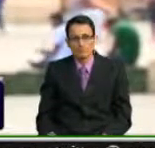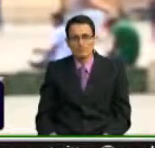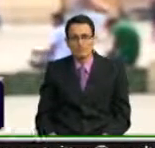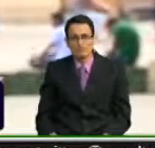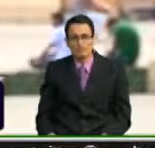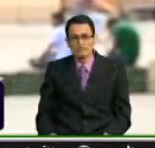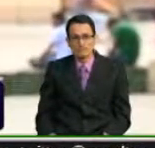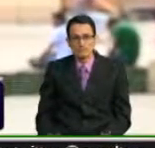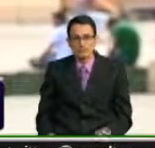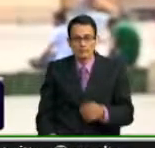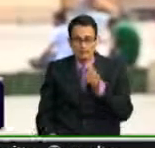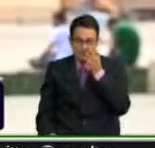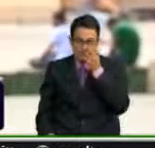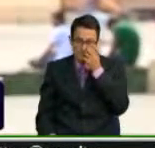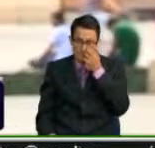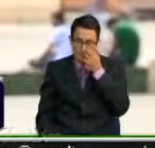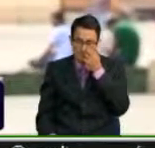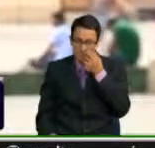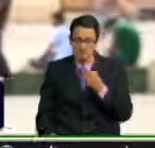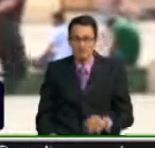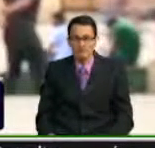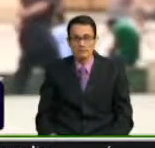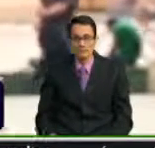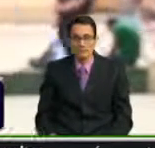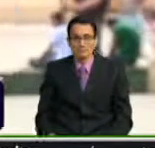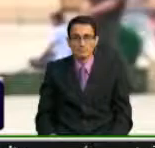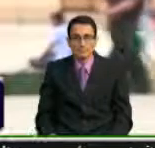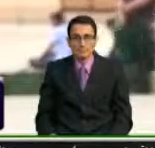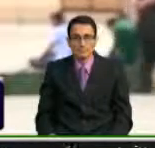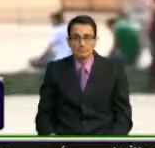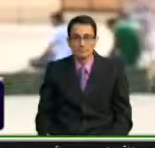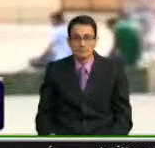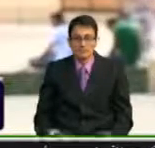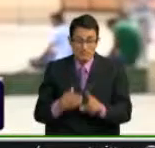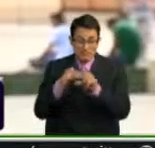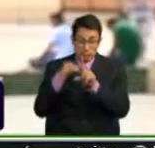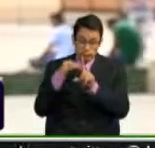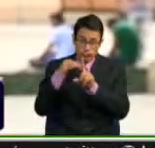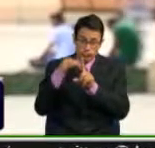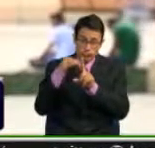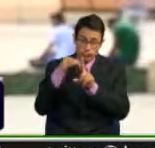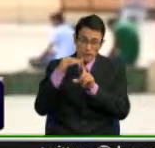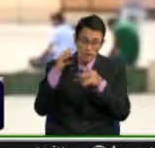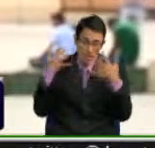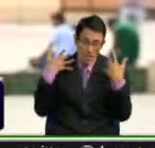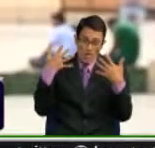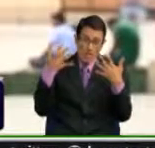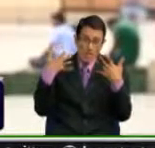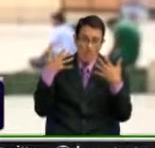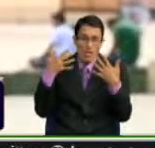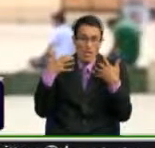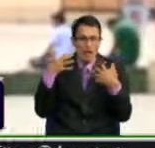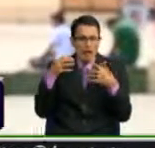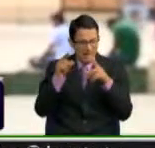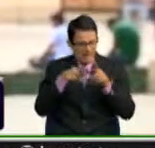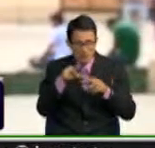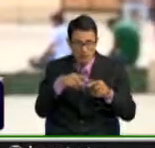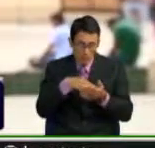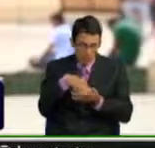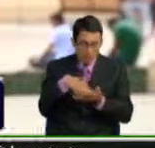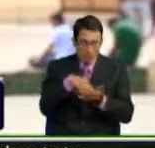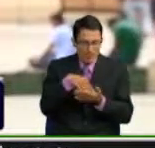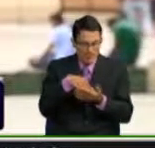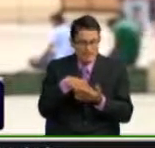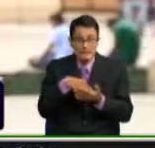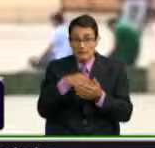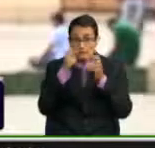Debido a las altas temperaturas se han registrado casos de descompensación, por eso desde el Comité de Gestión del Riesgo se ha recomendado que